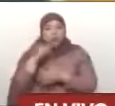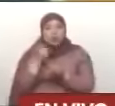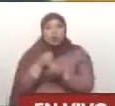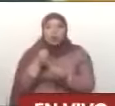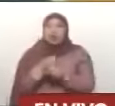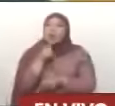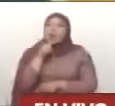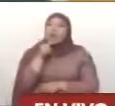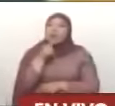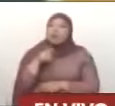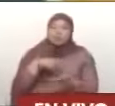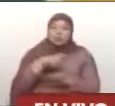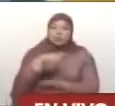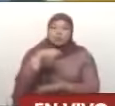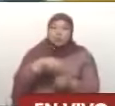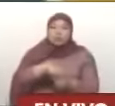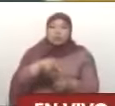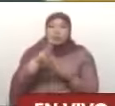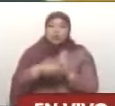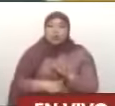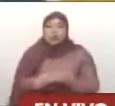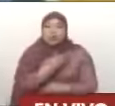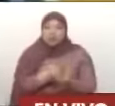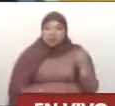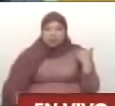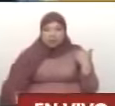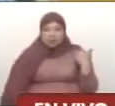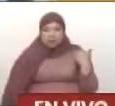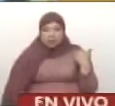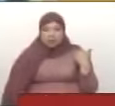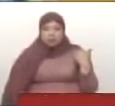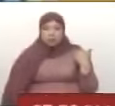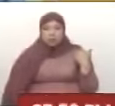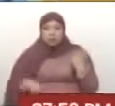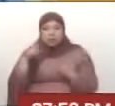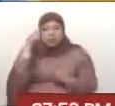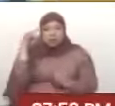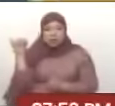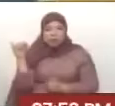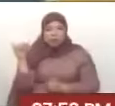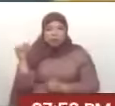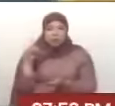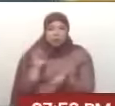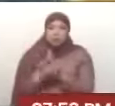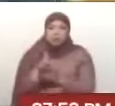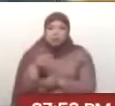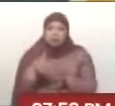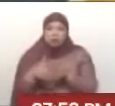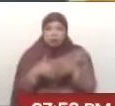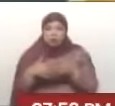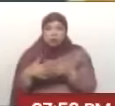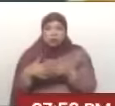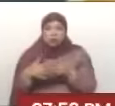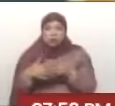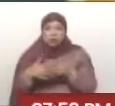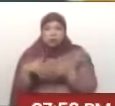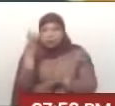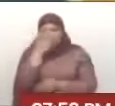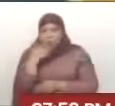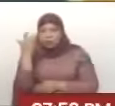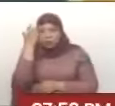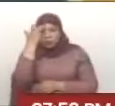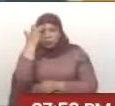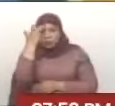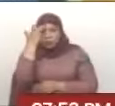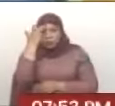que un avión gringo entró y secuestró al presidente Aristide. Se lo llevó secuestrado y lo lanzó en África.